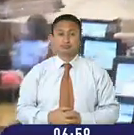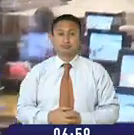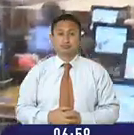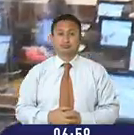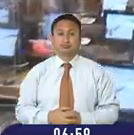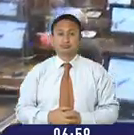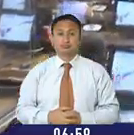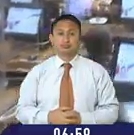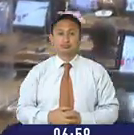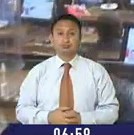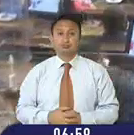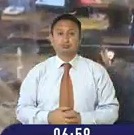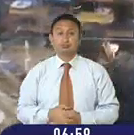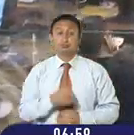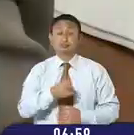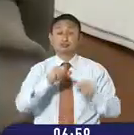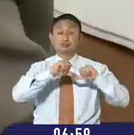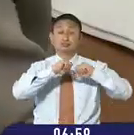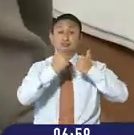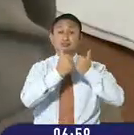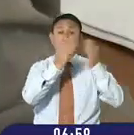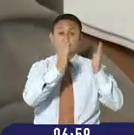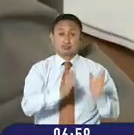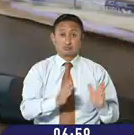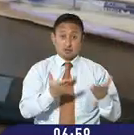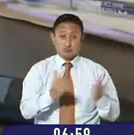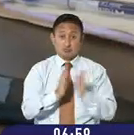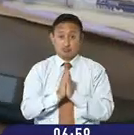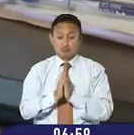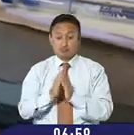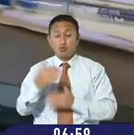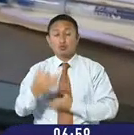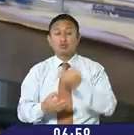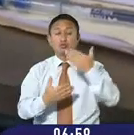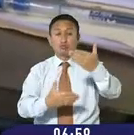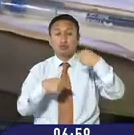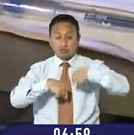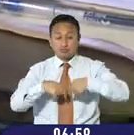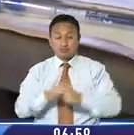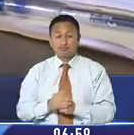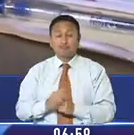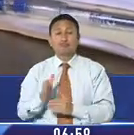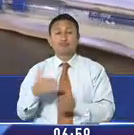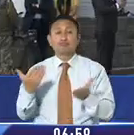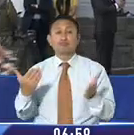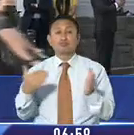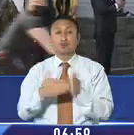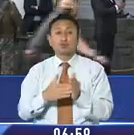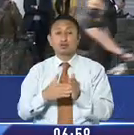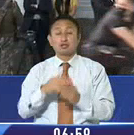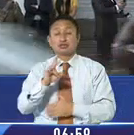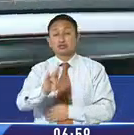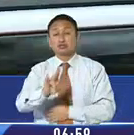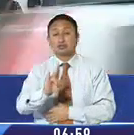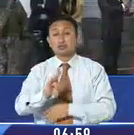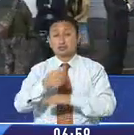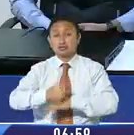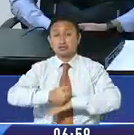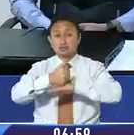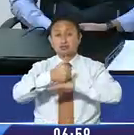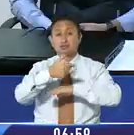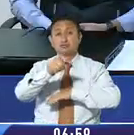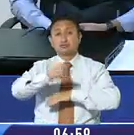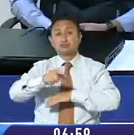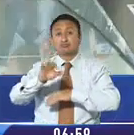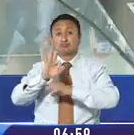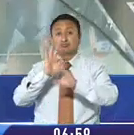Asambleístas de Pachacútic presentaron un pedido de juicio político contra los 7 titulares del Consejo de Participación Ciudadana